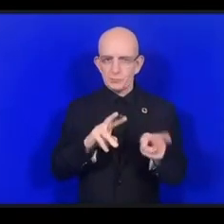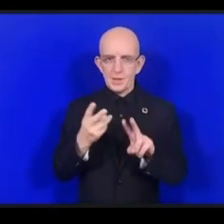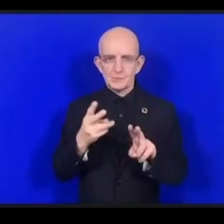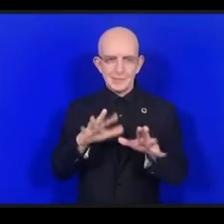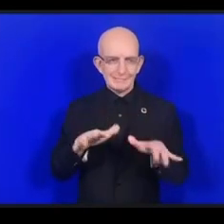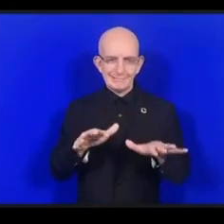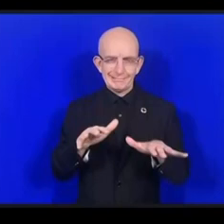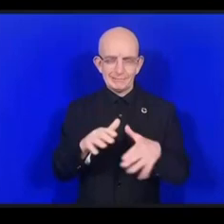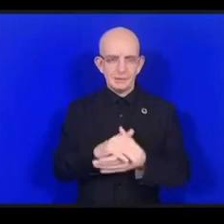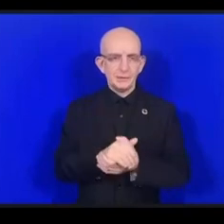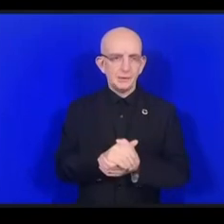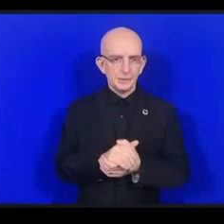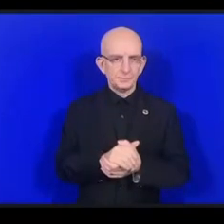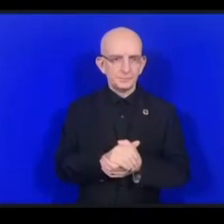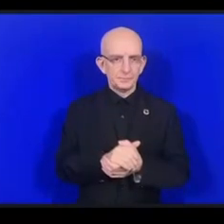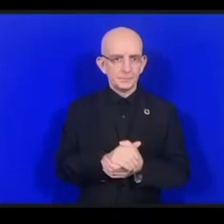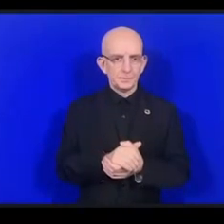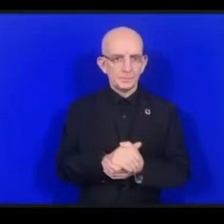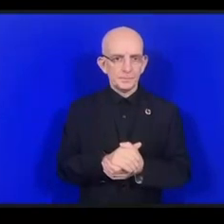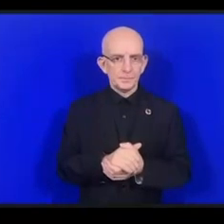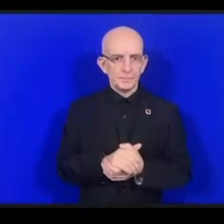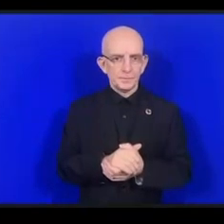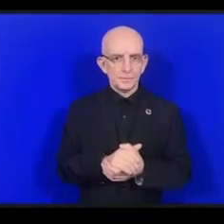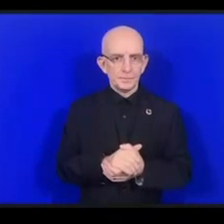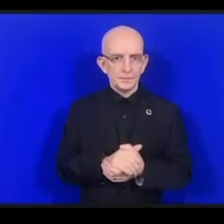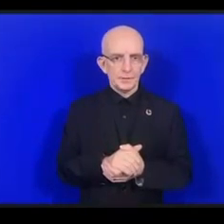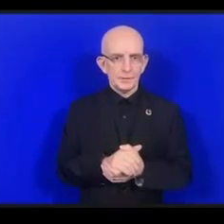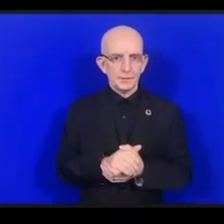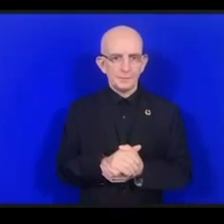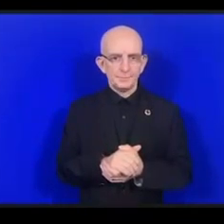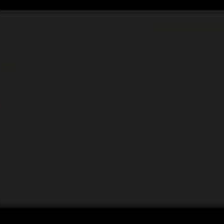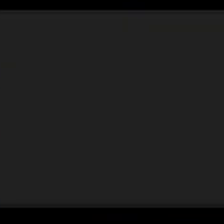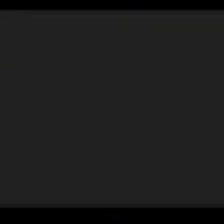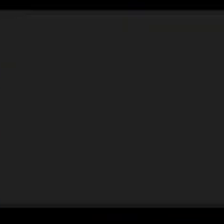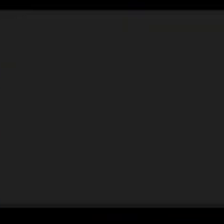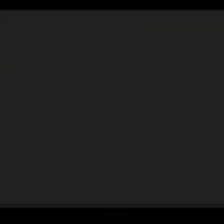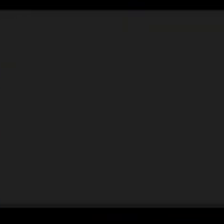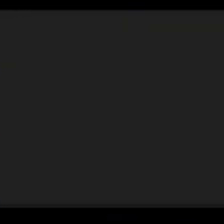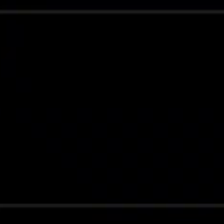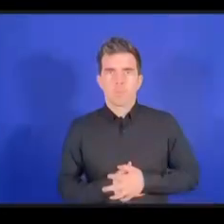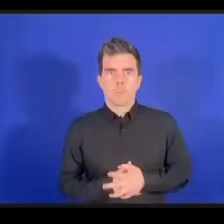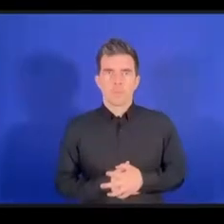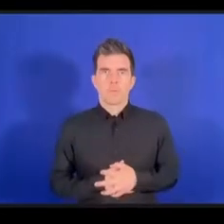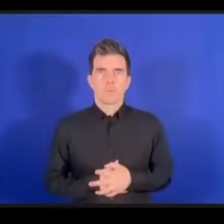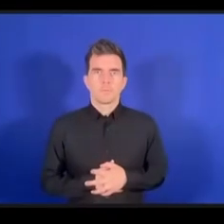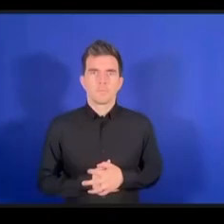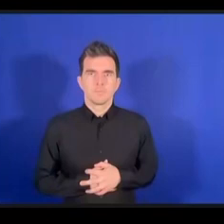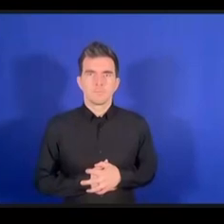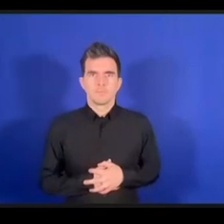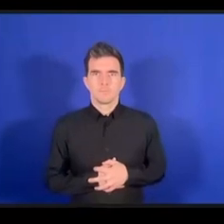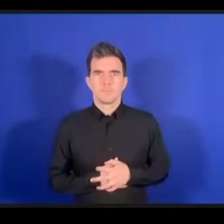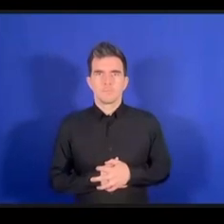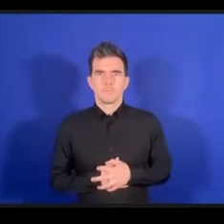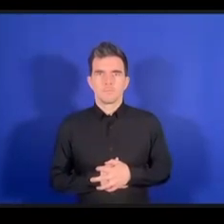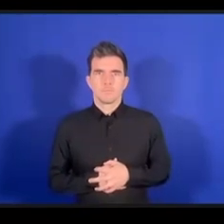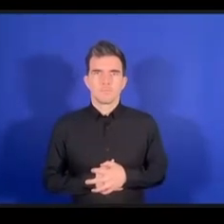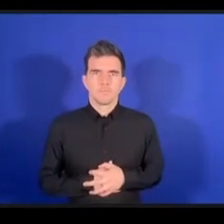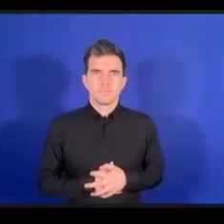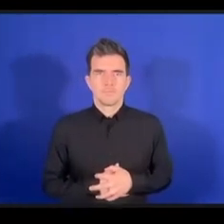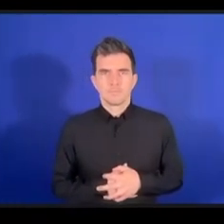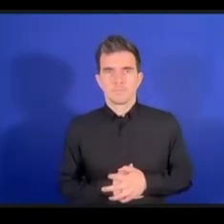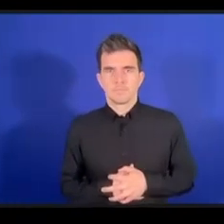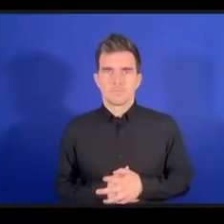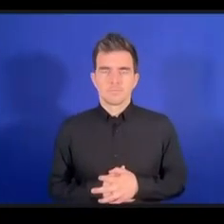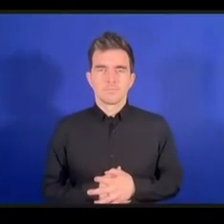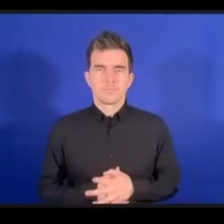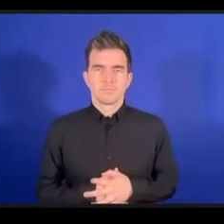especialmente nos agradecen el poder hacer que las voces de estas personas se